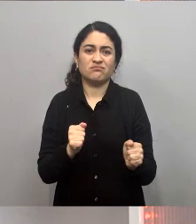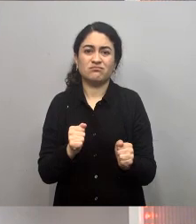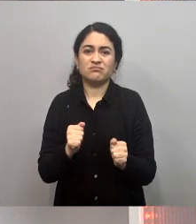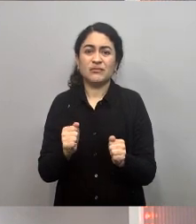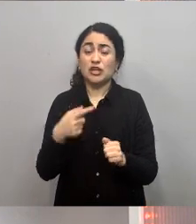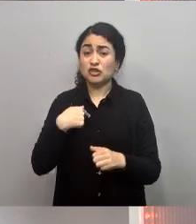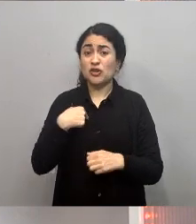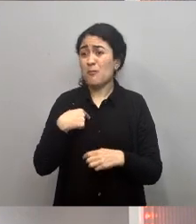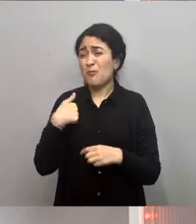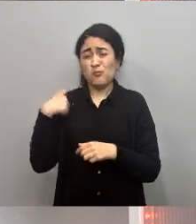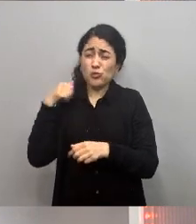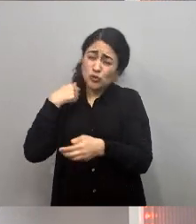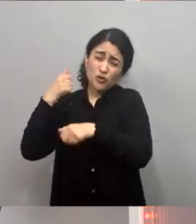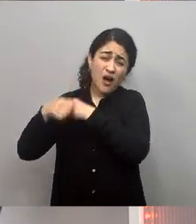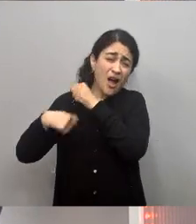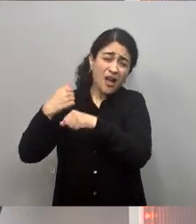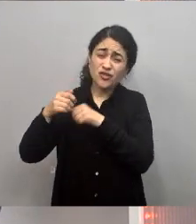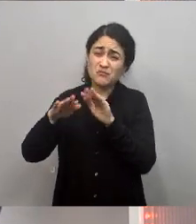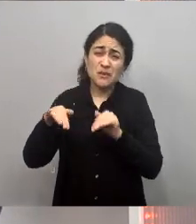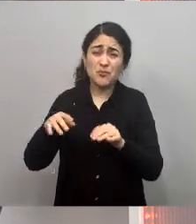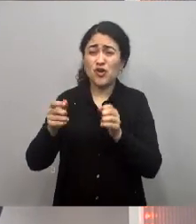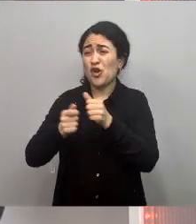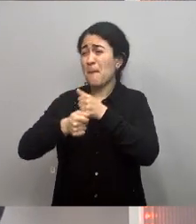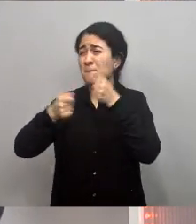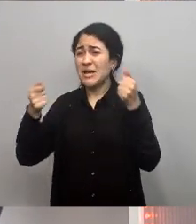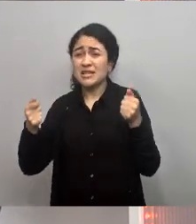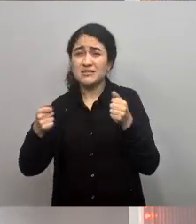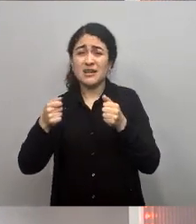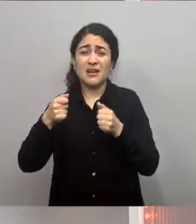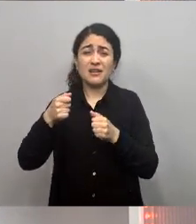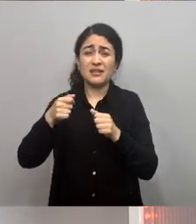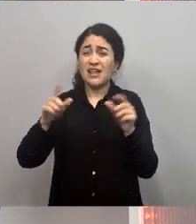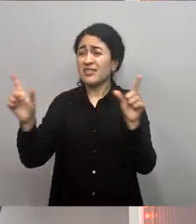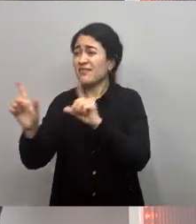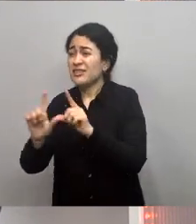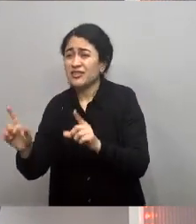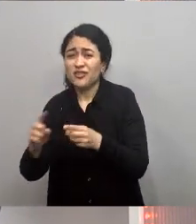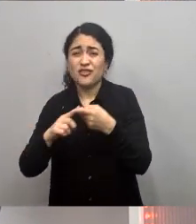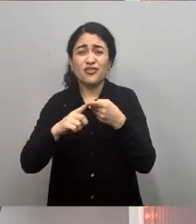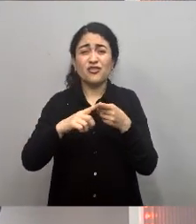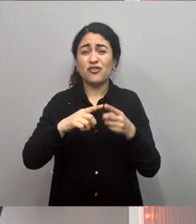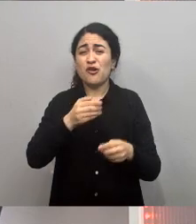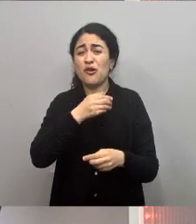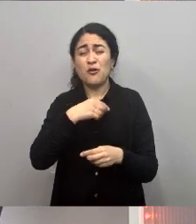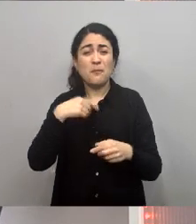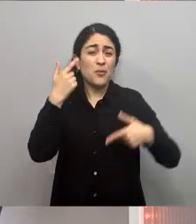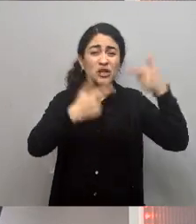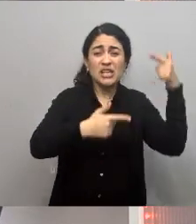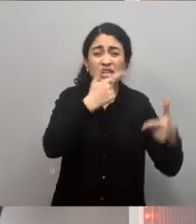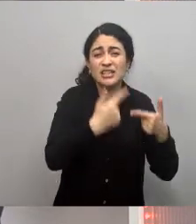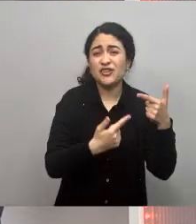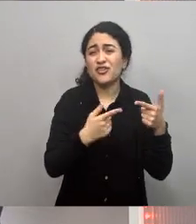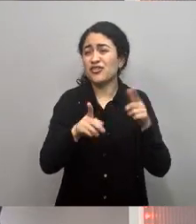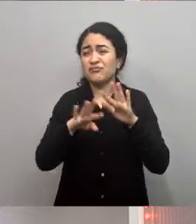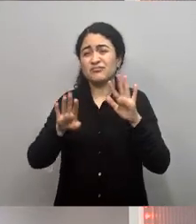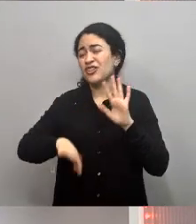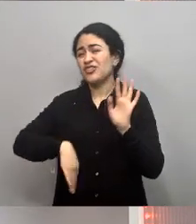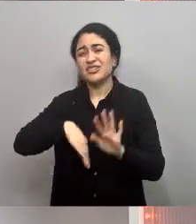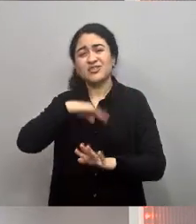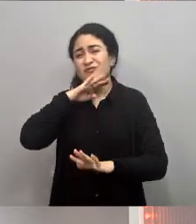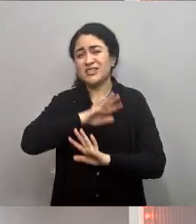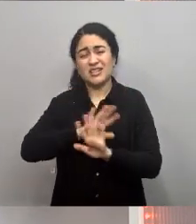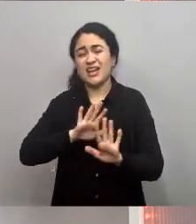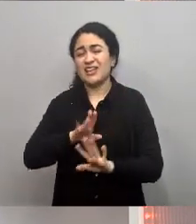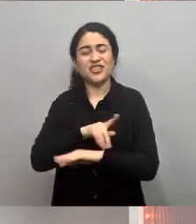todos, Por supuesto. los medios de prensa, los políticos, las autoridades que han habido, que están... Creo que Sí. esto tiene que terminar una vez Por todas. supuesto. A